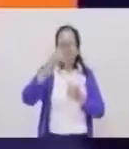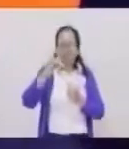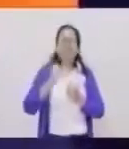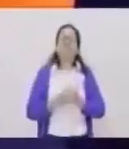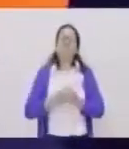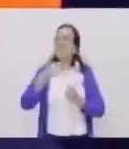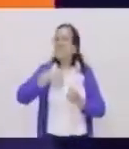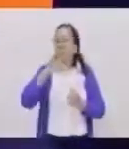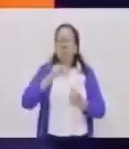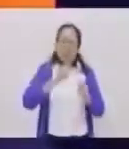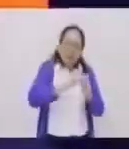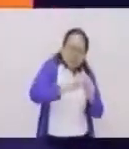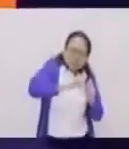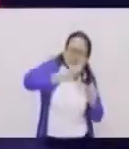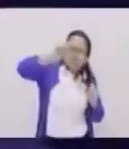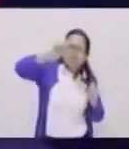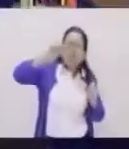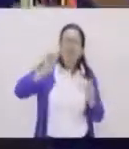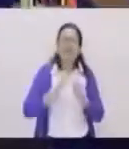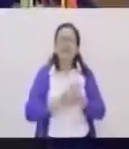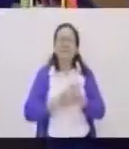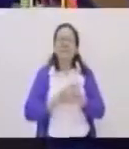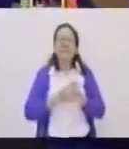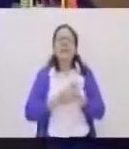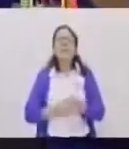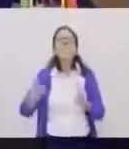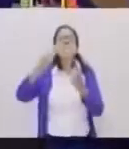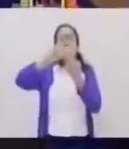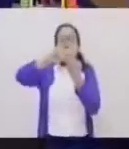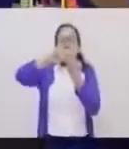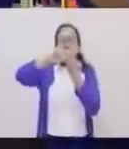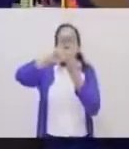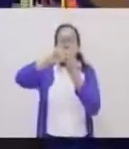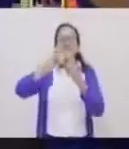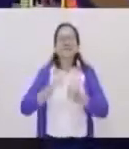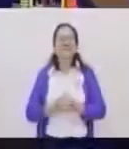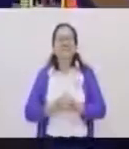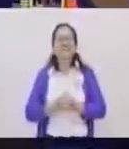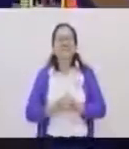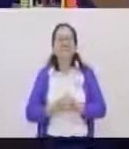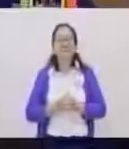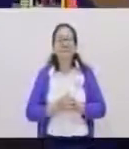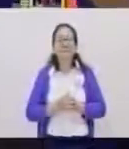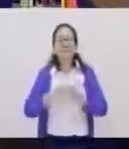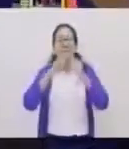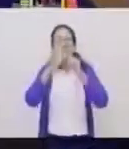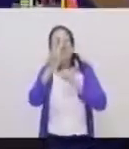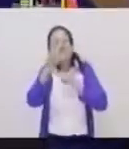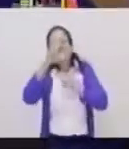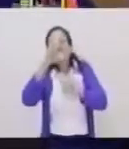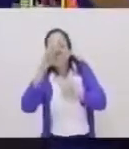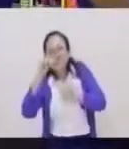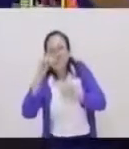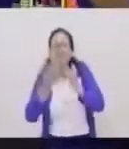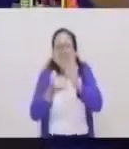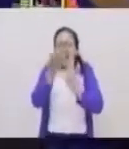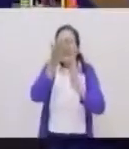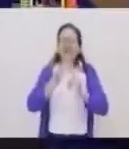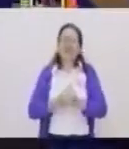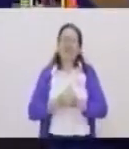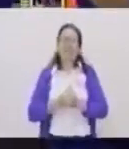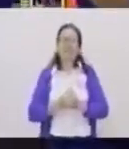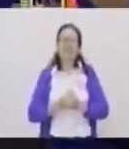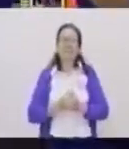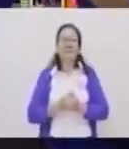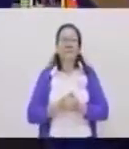30 centímetros, así como yo lo tengo marcado acá, y adicional a ello tiene 2 centímetros y medio